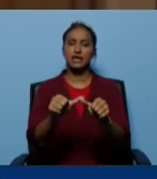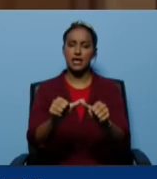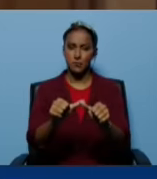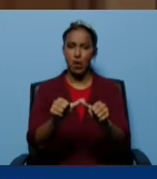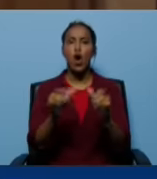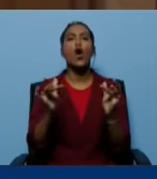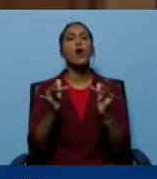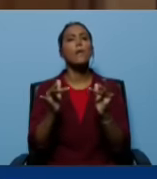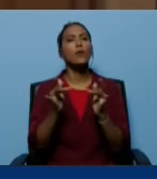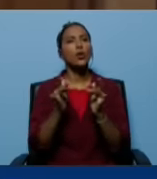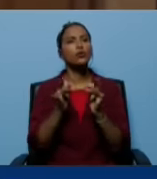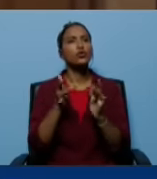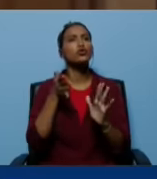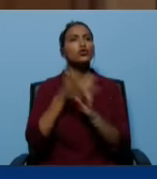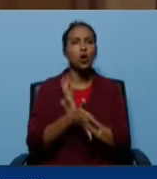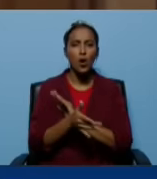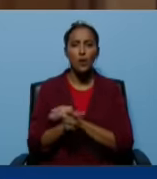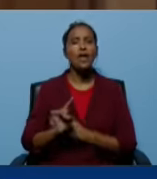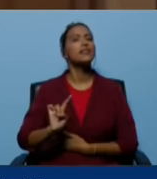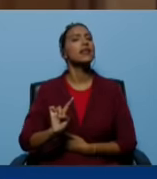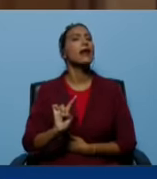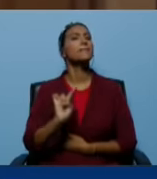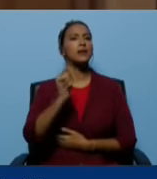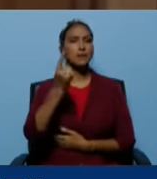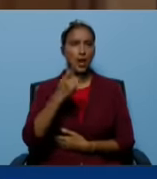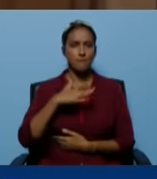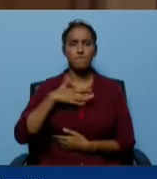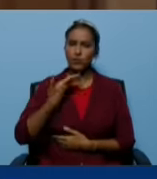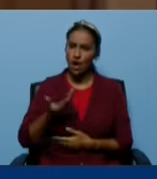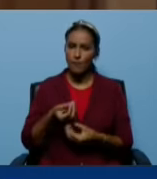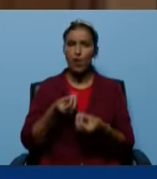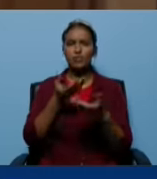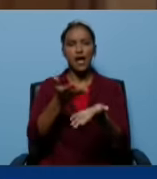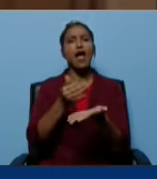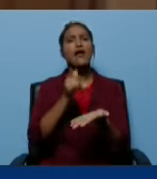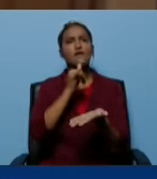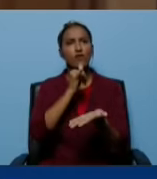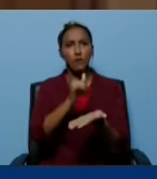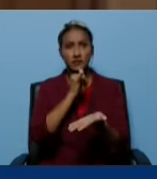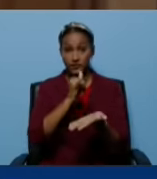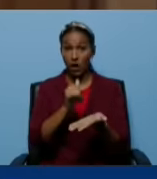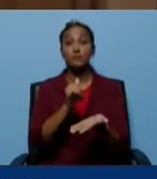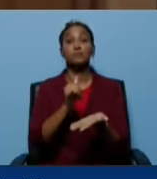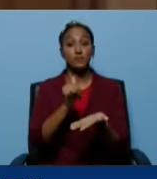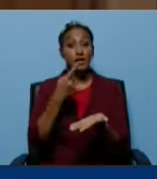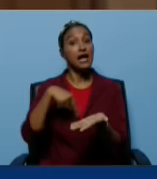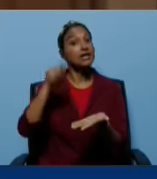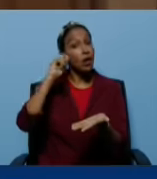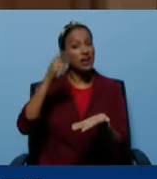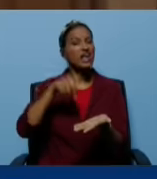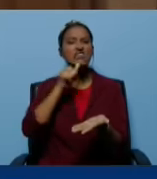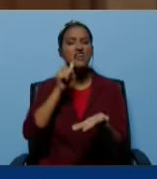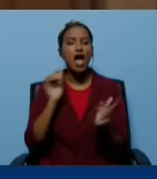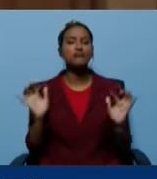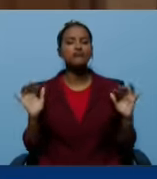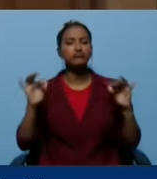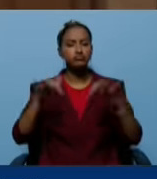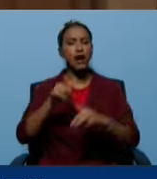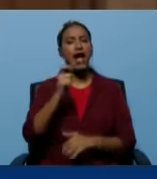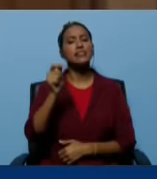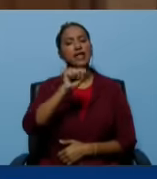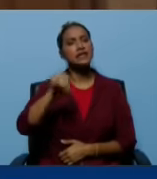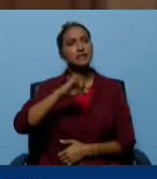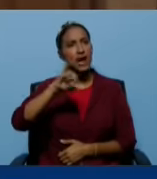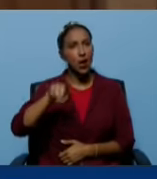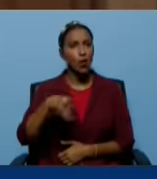espera de esas primeras impresiones que nosotros podemos compartir con ustedes, recordándoles que en esta comparecencia de la Sala Electoral del Tribunal Supremo de Justicia